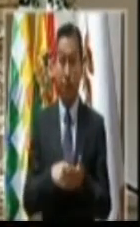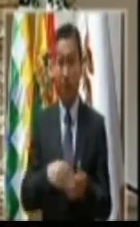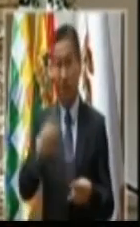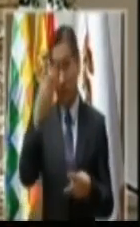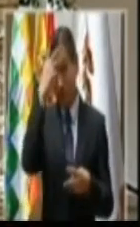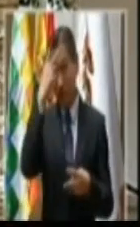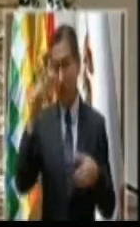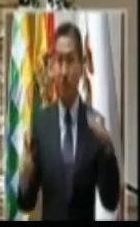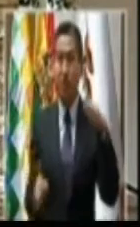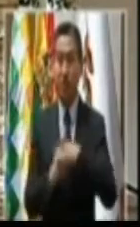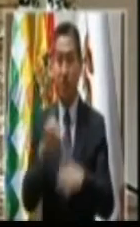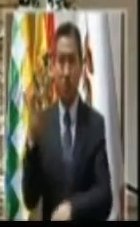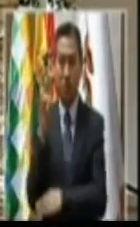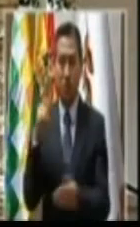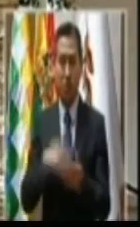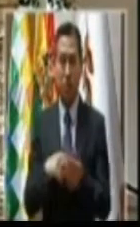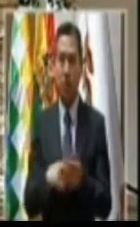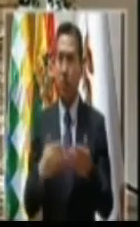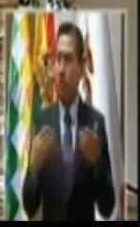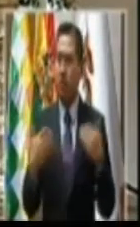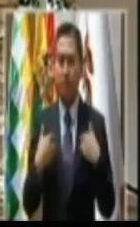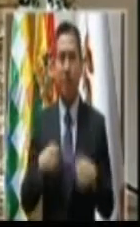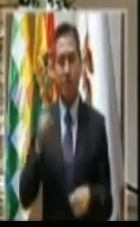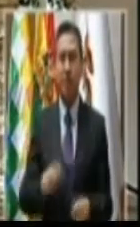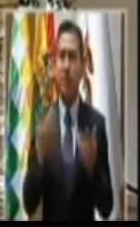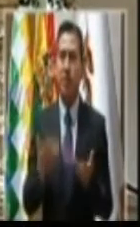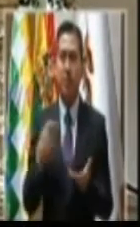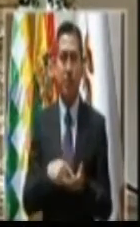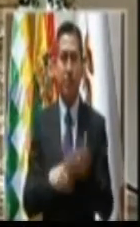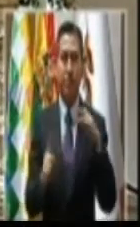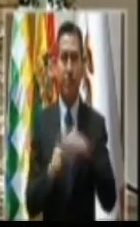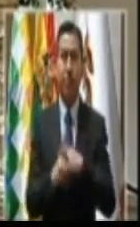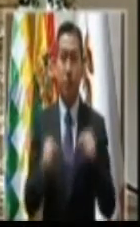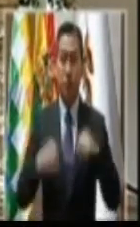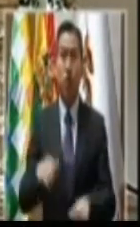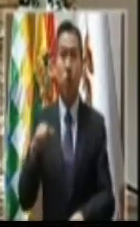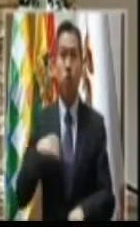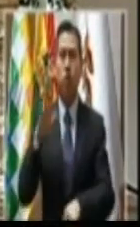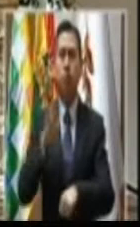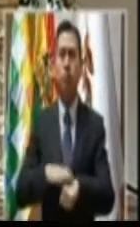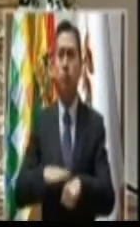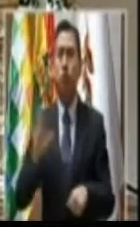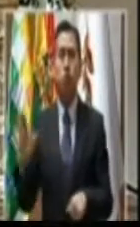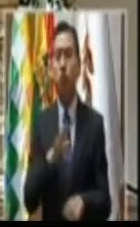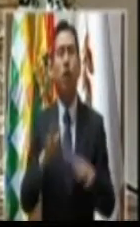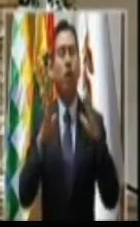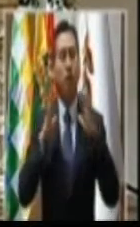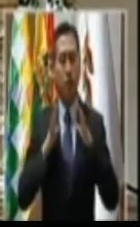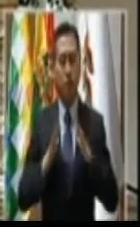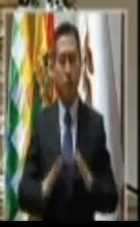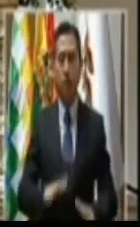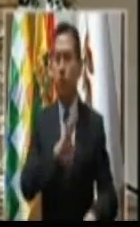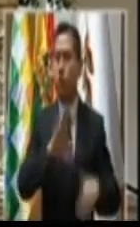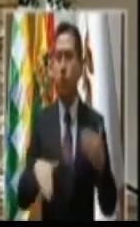autoridades, independientemente de lo que ocurre en nuestro país y la constante elevación de los casos confirmados de